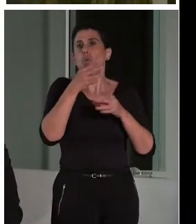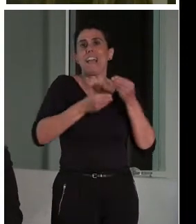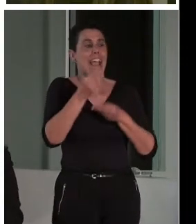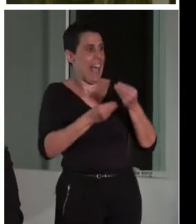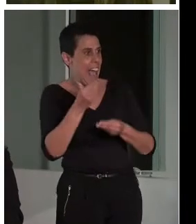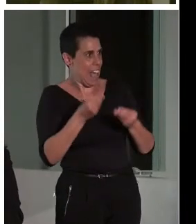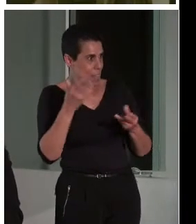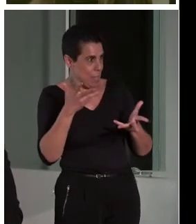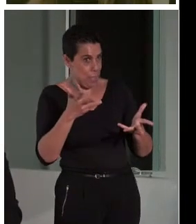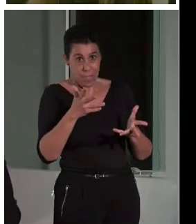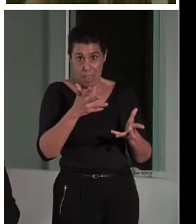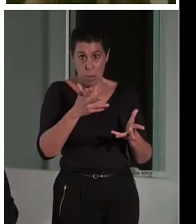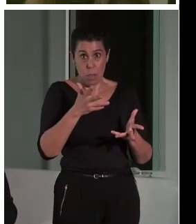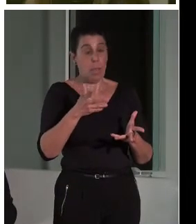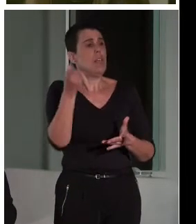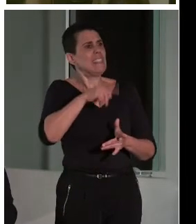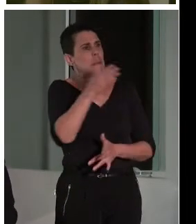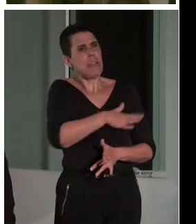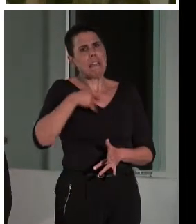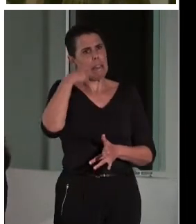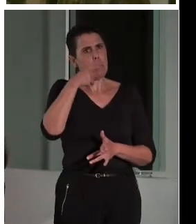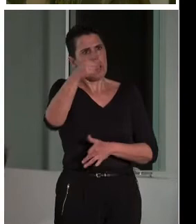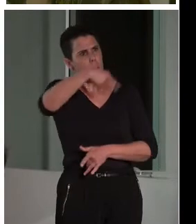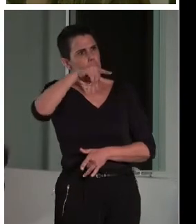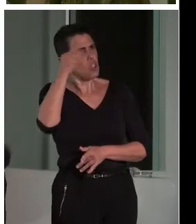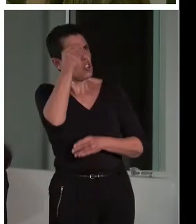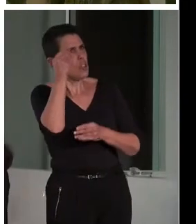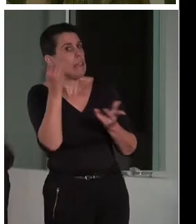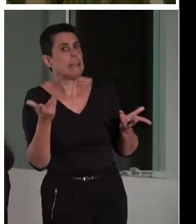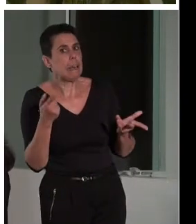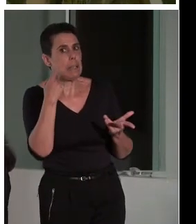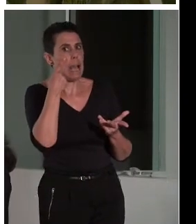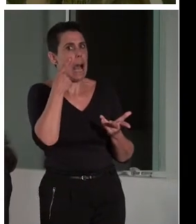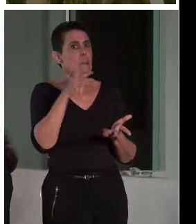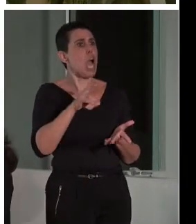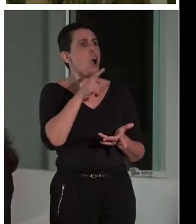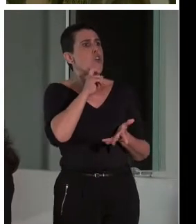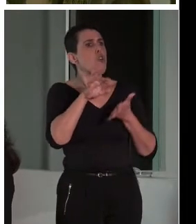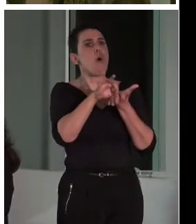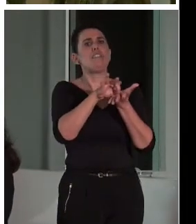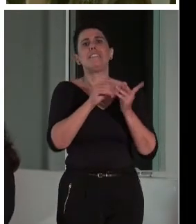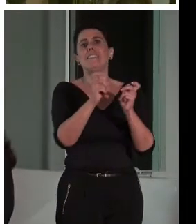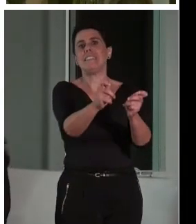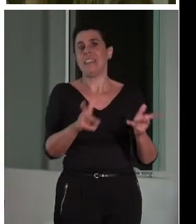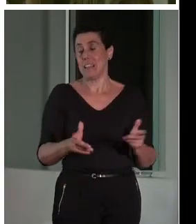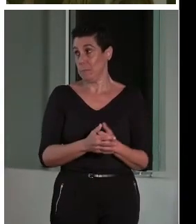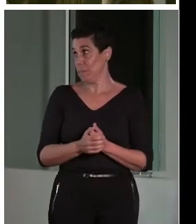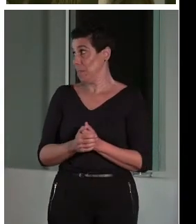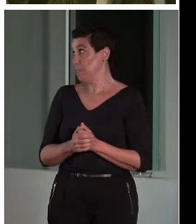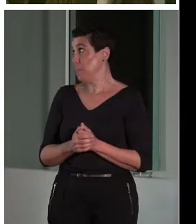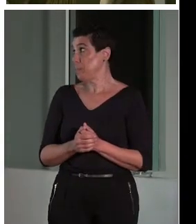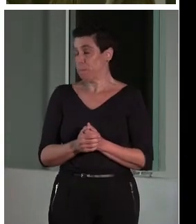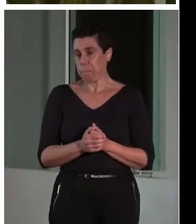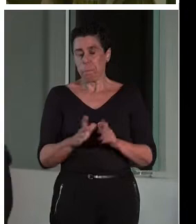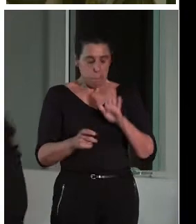en qué pensáis vosotras y vosotros que podemos servir o bueno de la estrategia a ver si lo hago bien sí